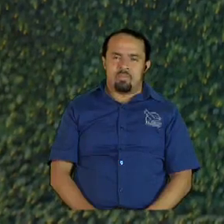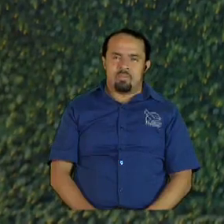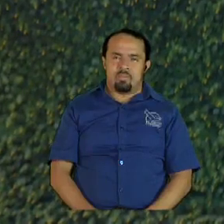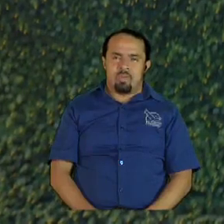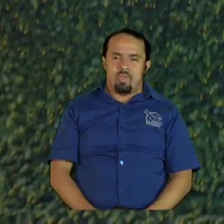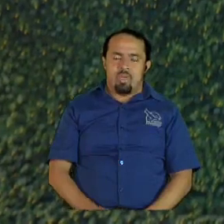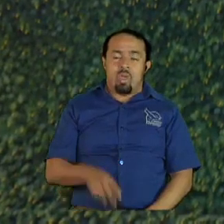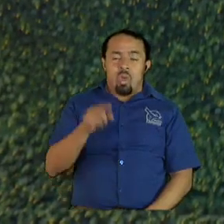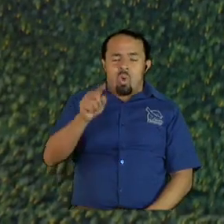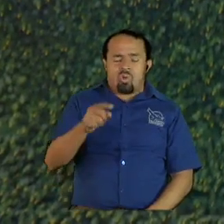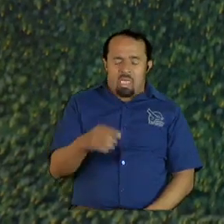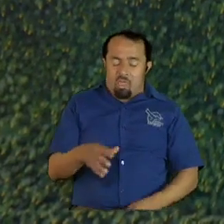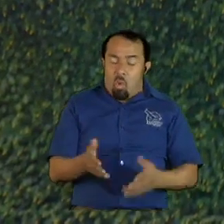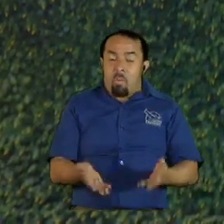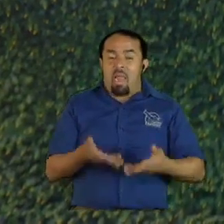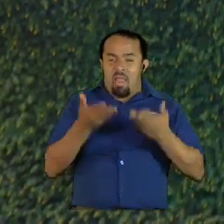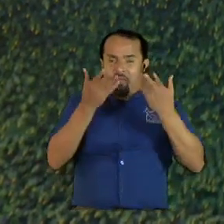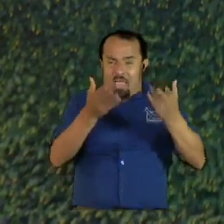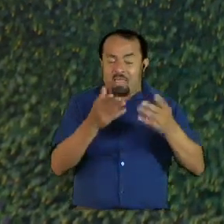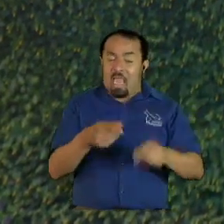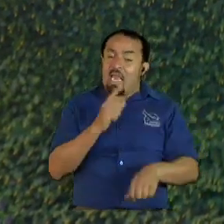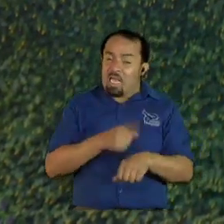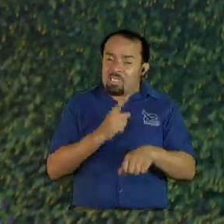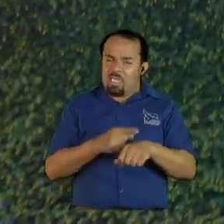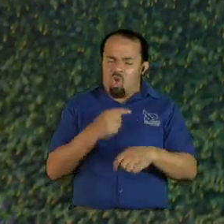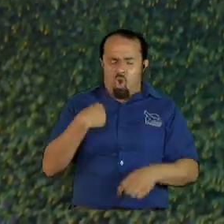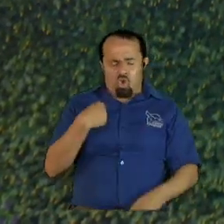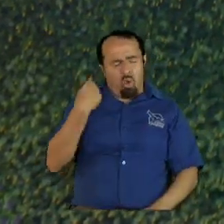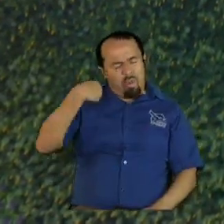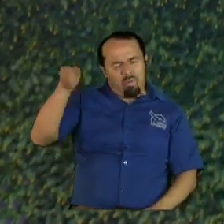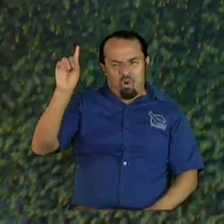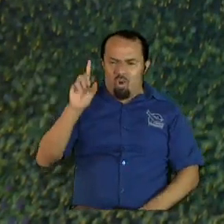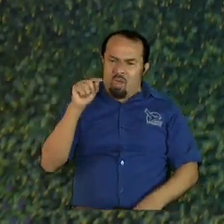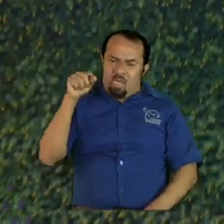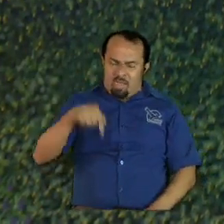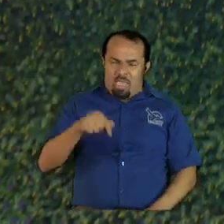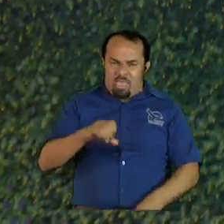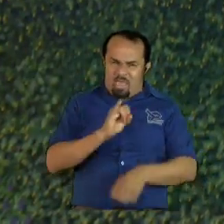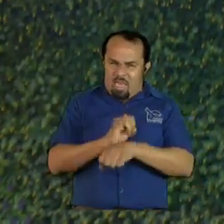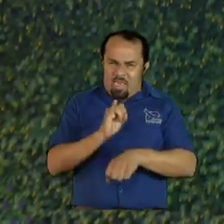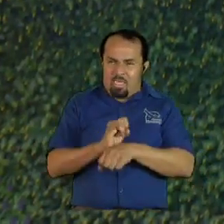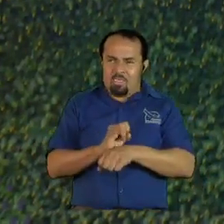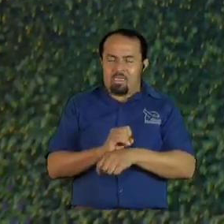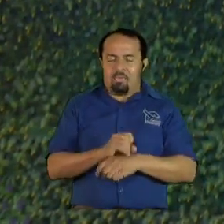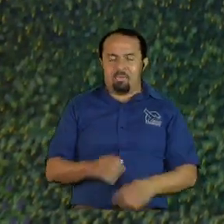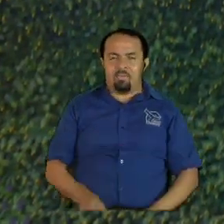No, usted o me levanta el castigo o yo me voy de esta iglesia. Al final de cuentas hay 17,000 iglesias